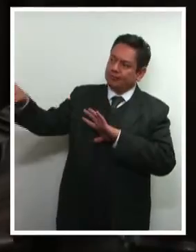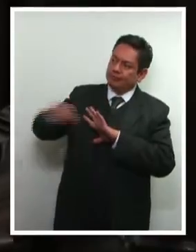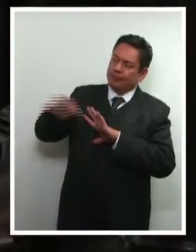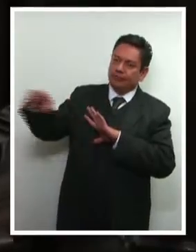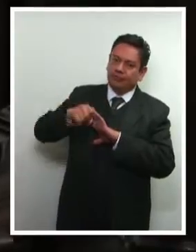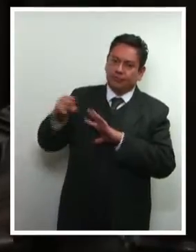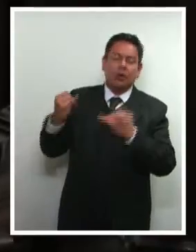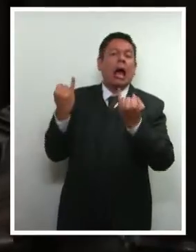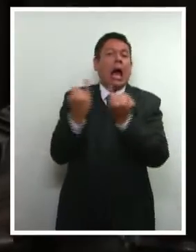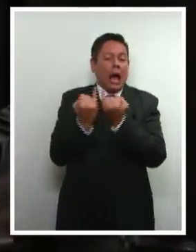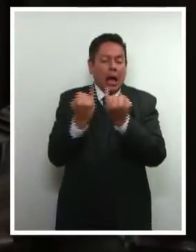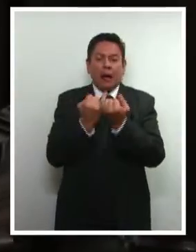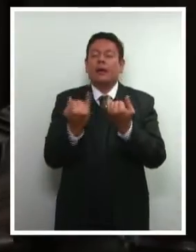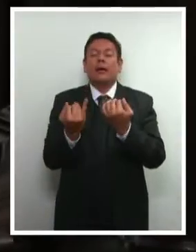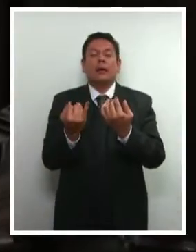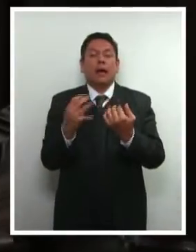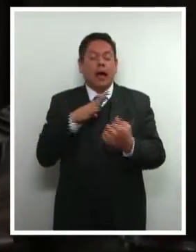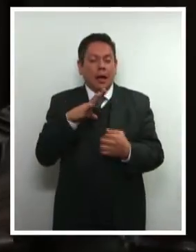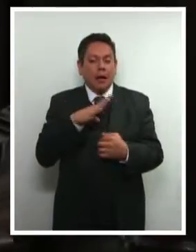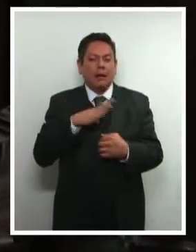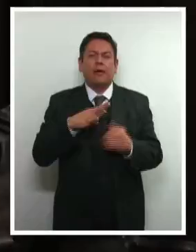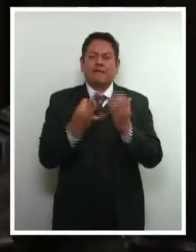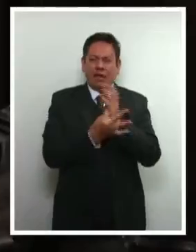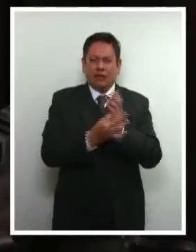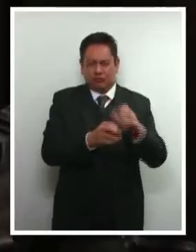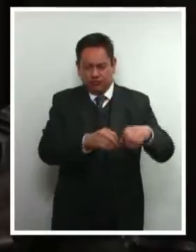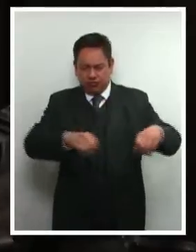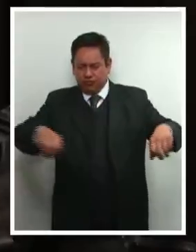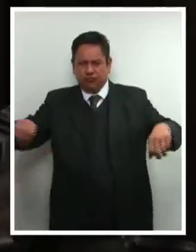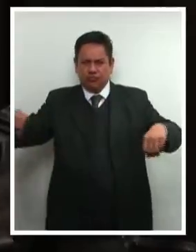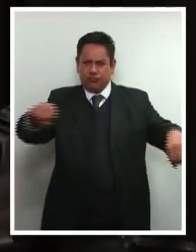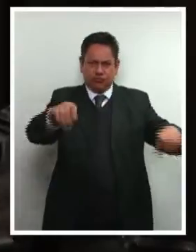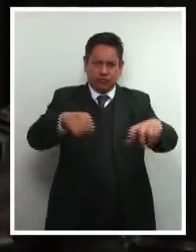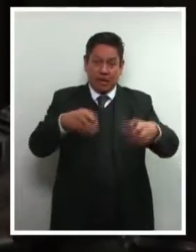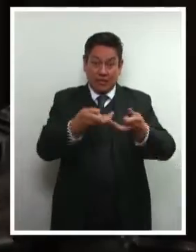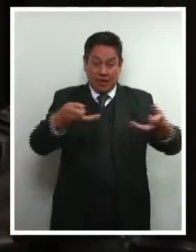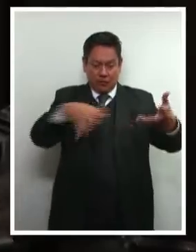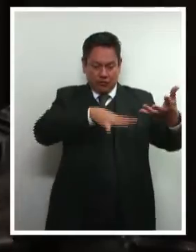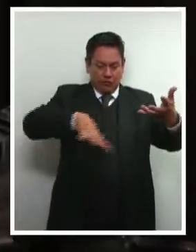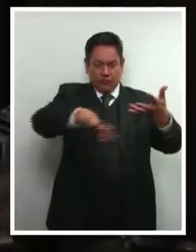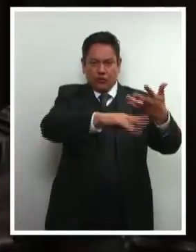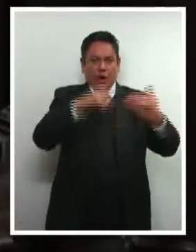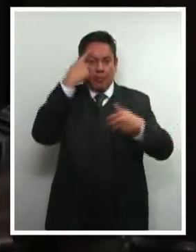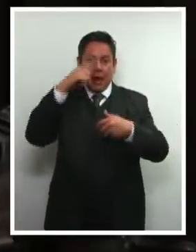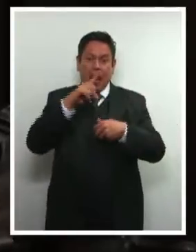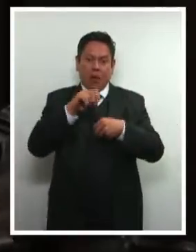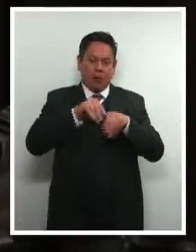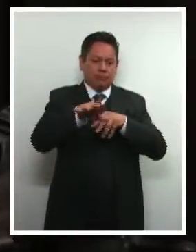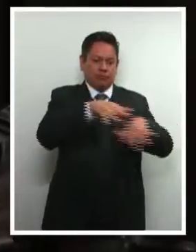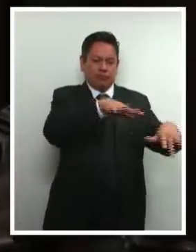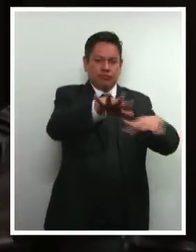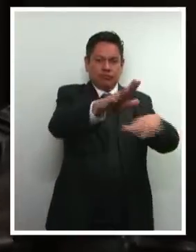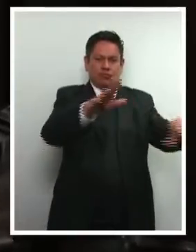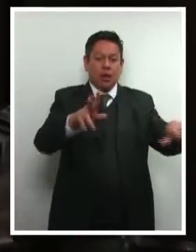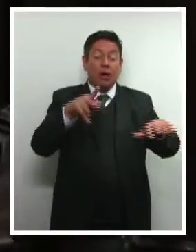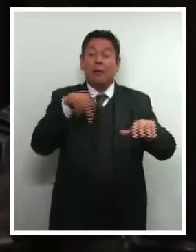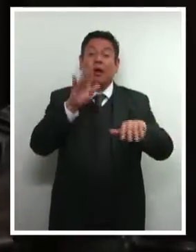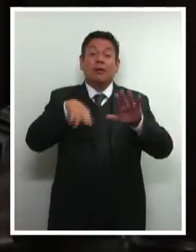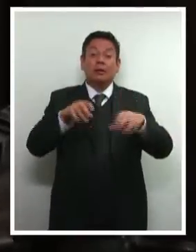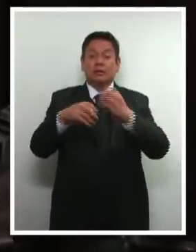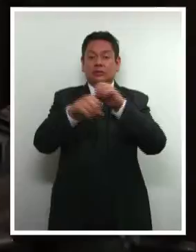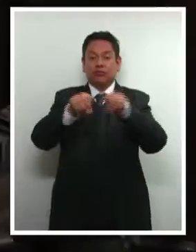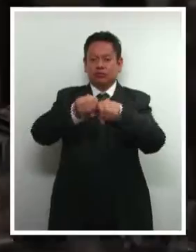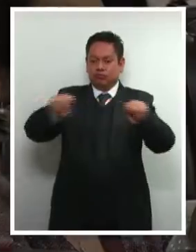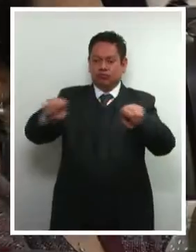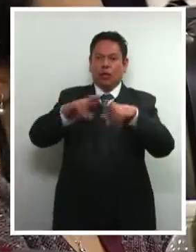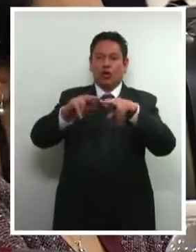de redes de drenaje. En estas redes de distribución hoy en día se pierde el 40% del agua. Y